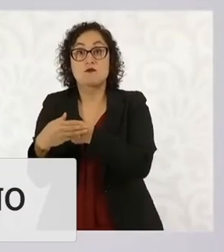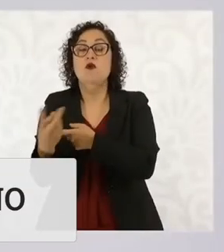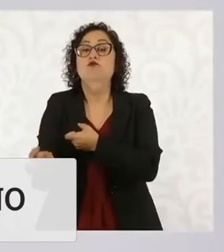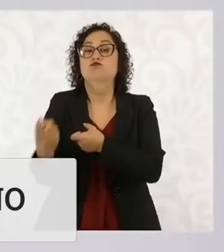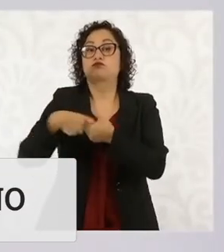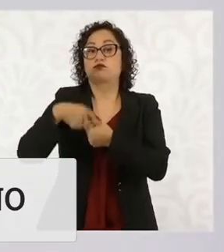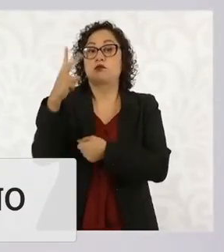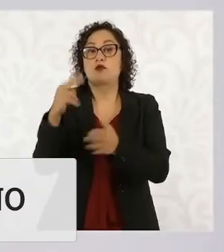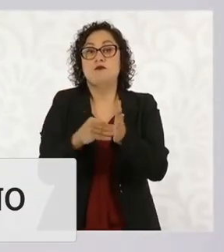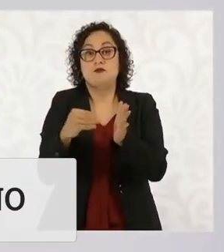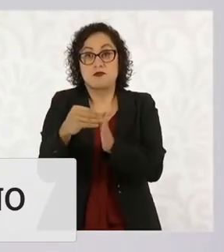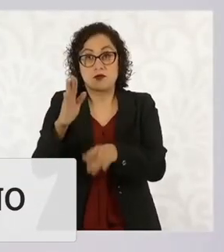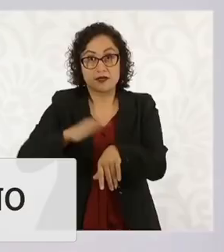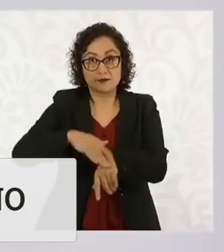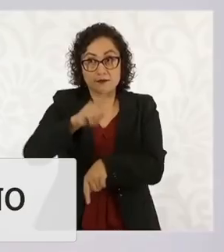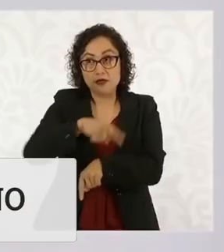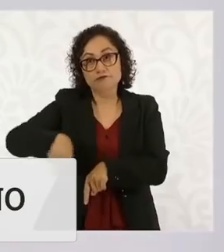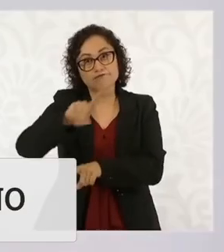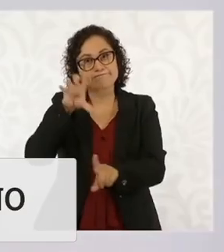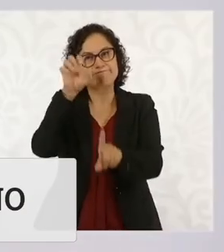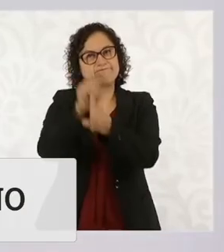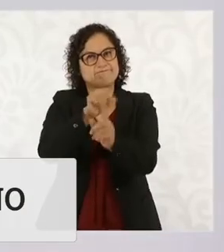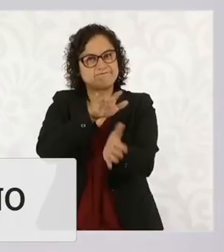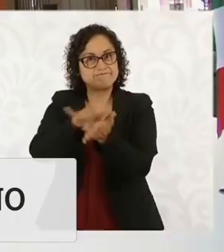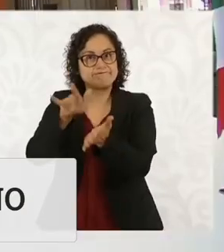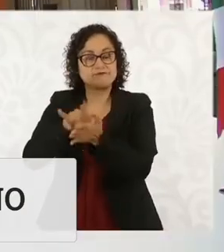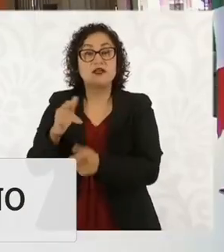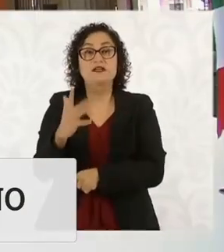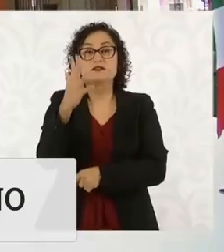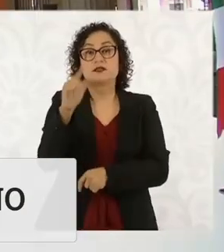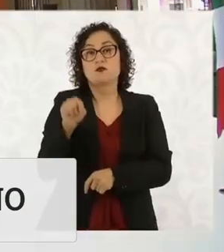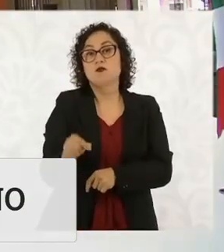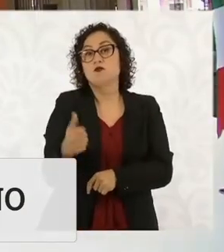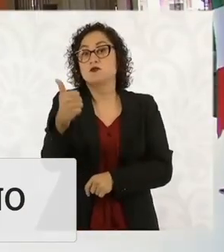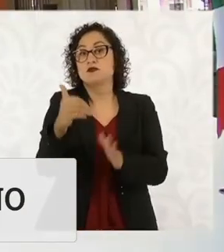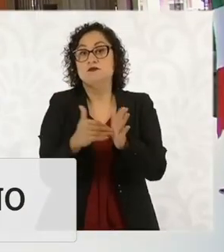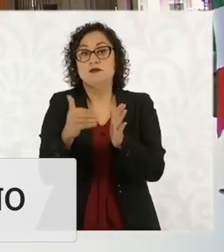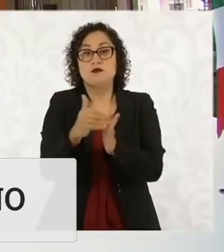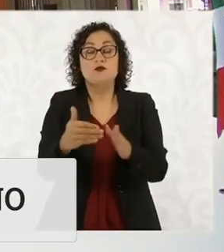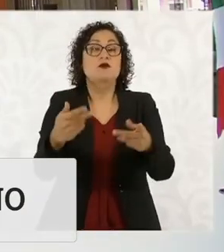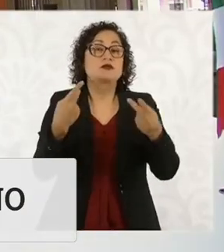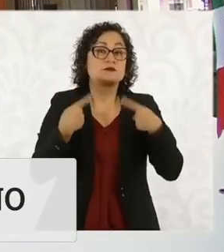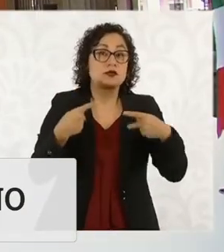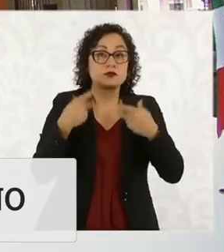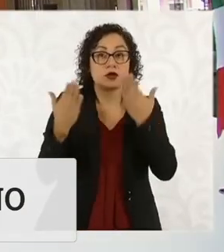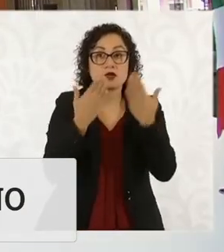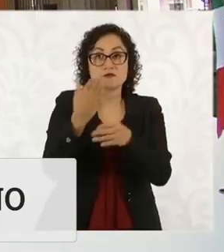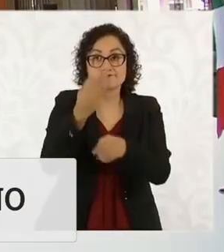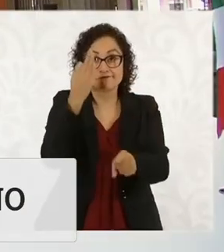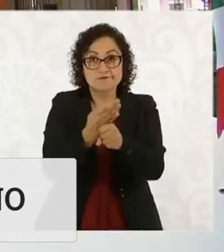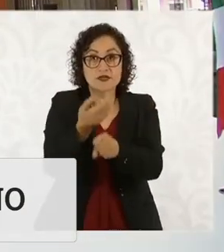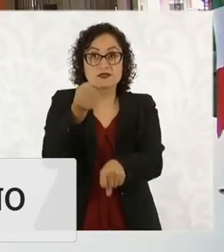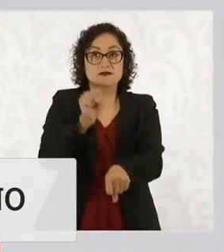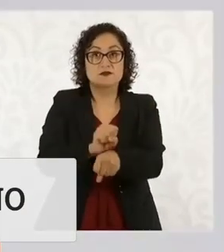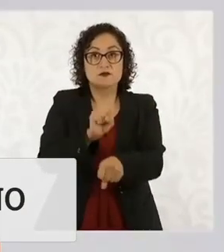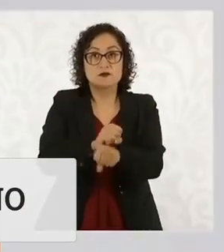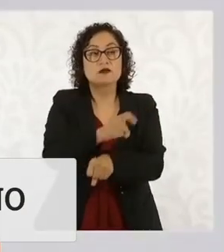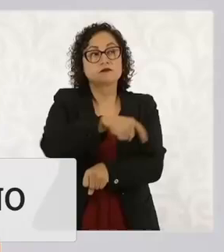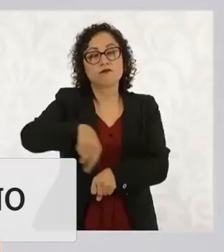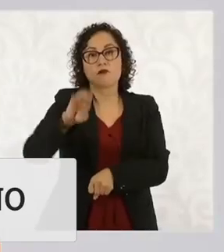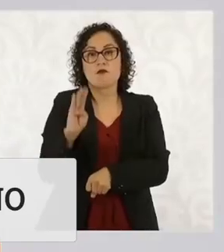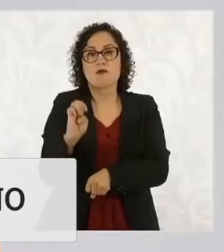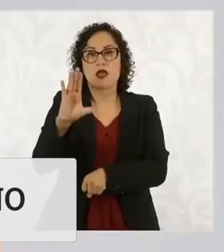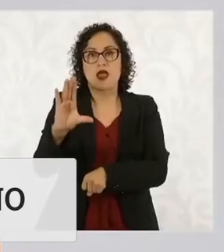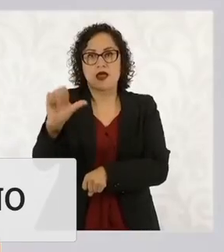millones más la recibirán. 5.6 millones de estudiantes de secundaria cuentan con la